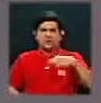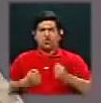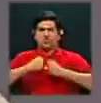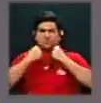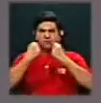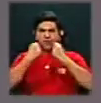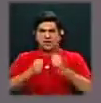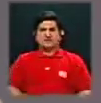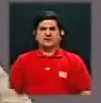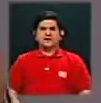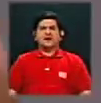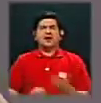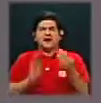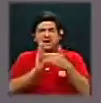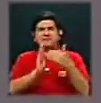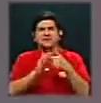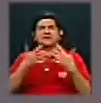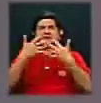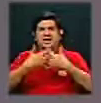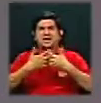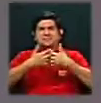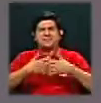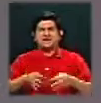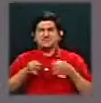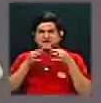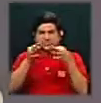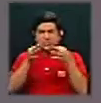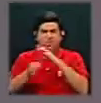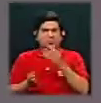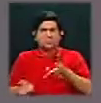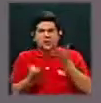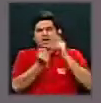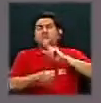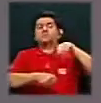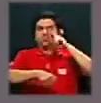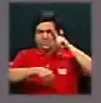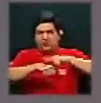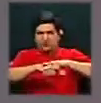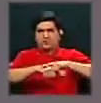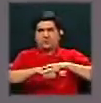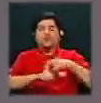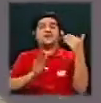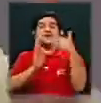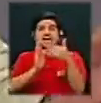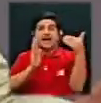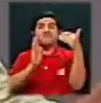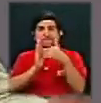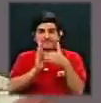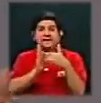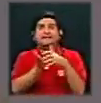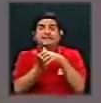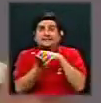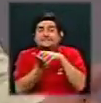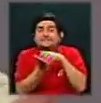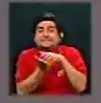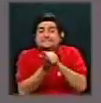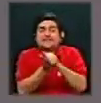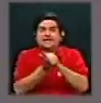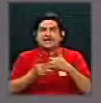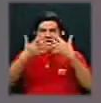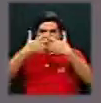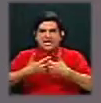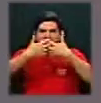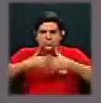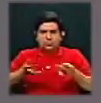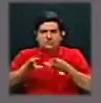todo a la empresa turística y exportadora nacional y está afectando, está dañando a todas las industrias o todas las